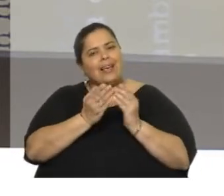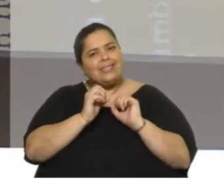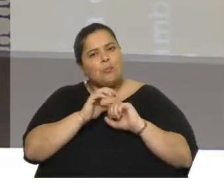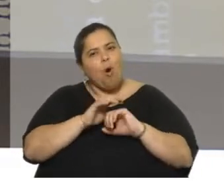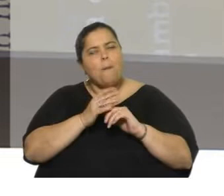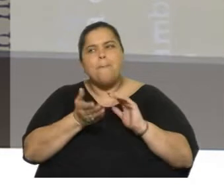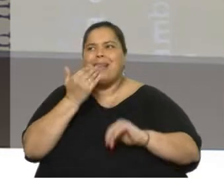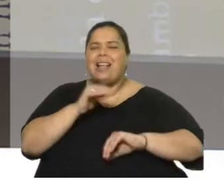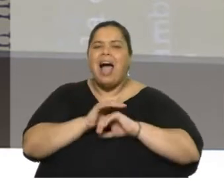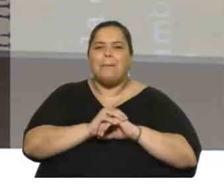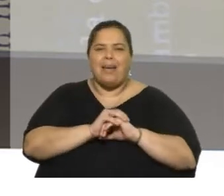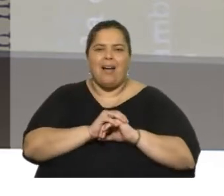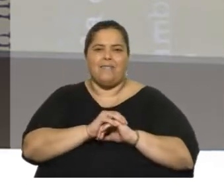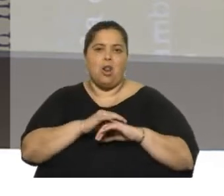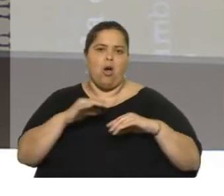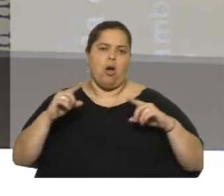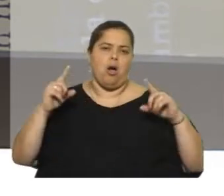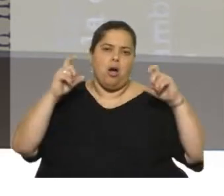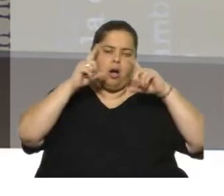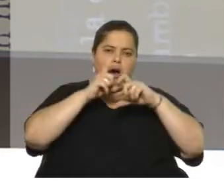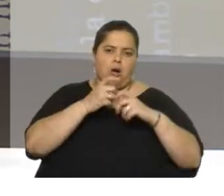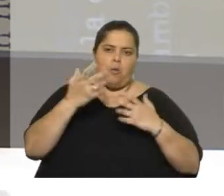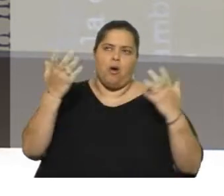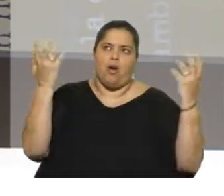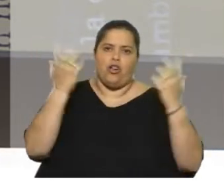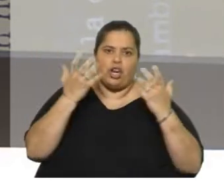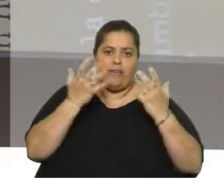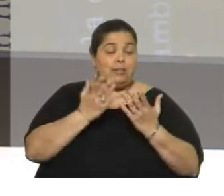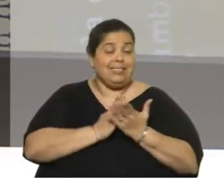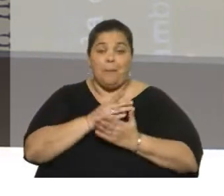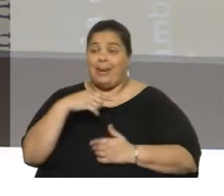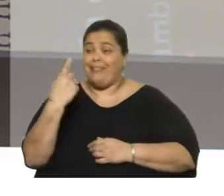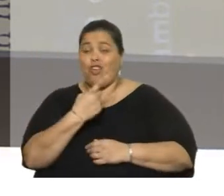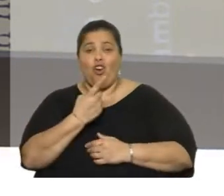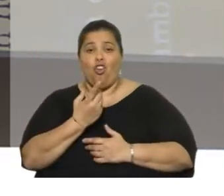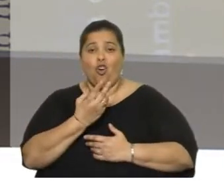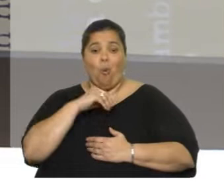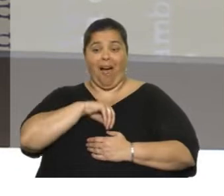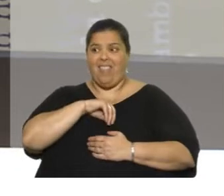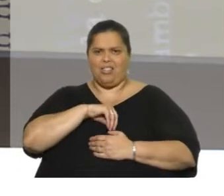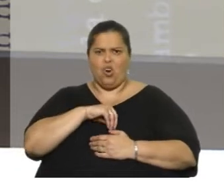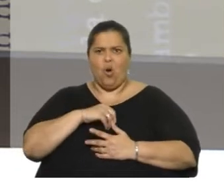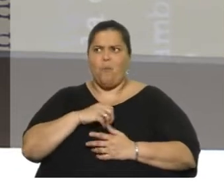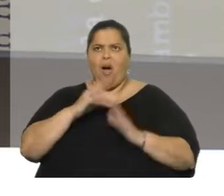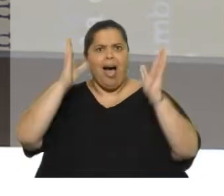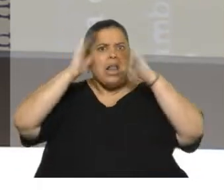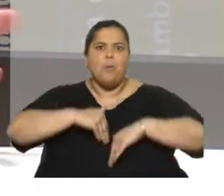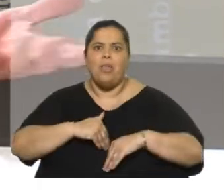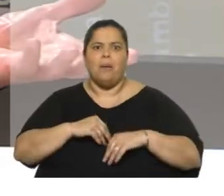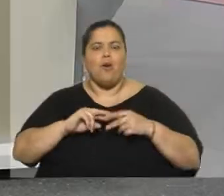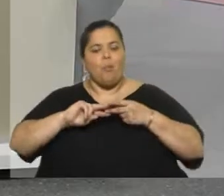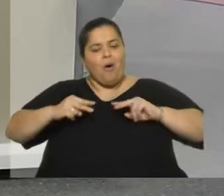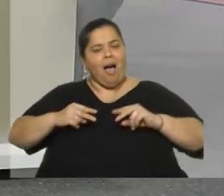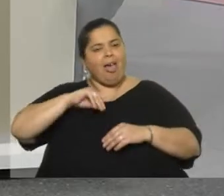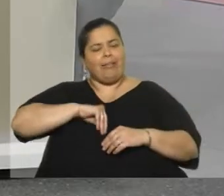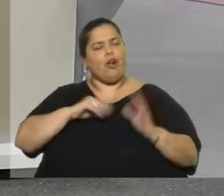esas dificultades que en general hemos tenido todos, como si tuviéramos un gen deficiente para la matemática. No existe el